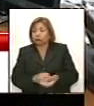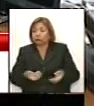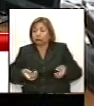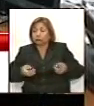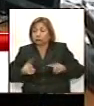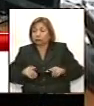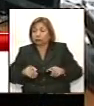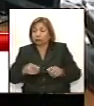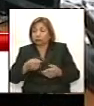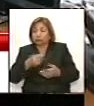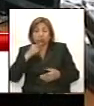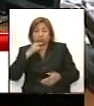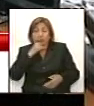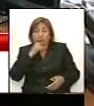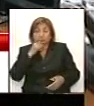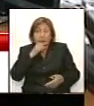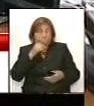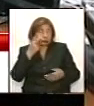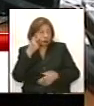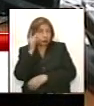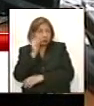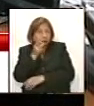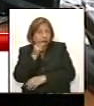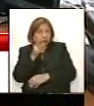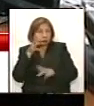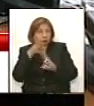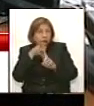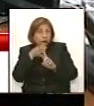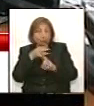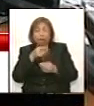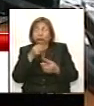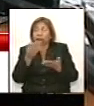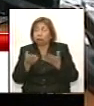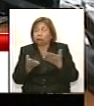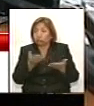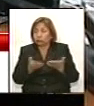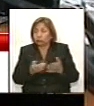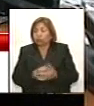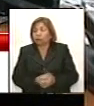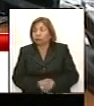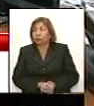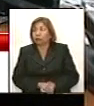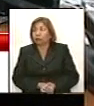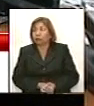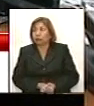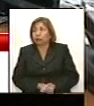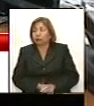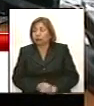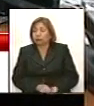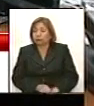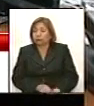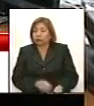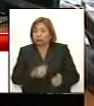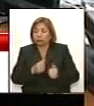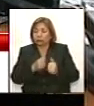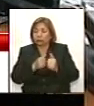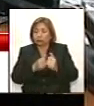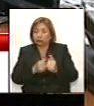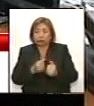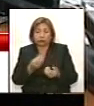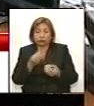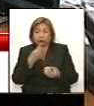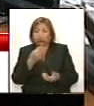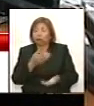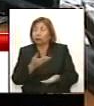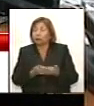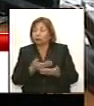es mujer y se sospecha que el acoso tiene una connotación sexista, que es mamita, ¿dónde estás?, mamita, te estoy siguiendo, mamita, ¿cómo estás?,